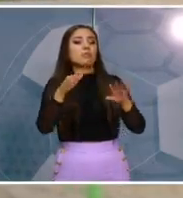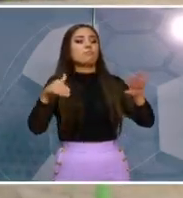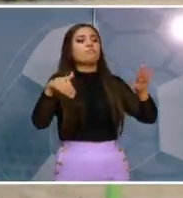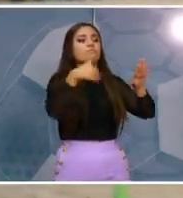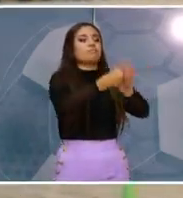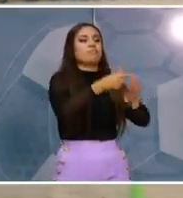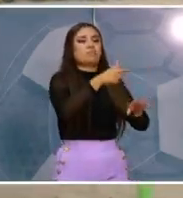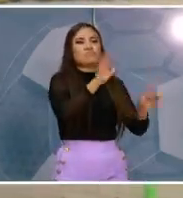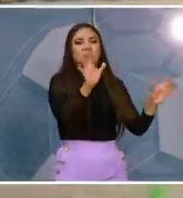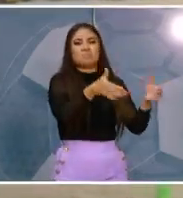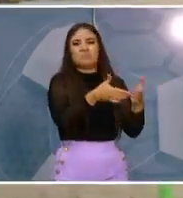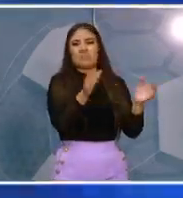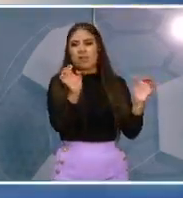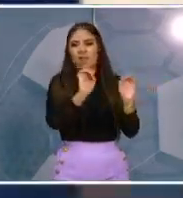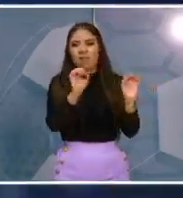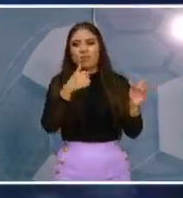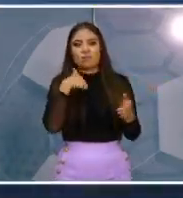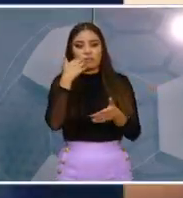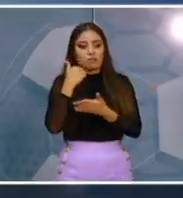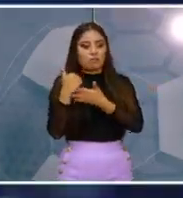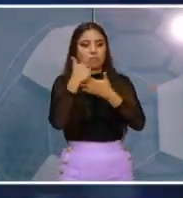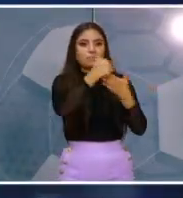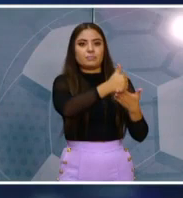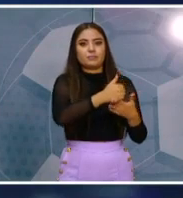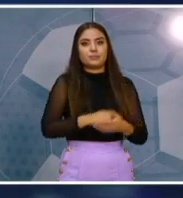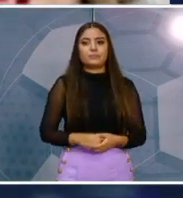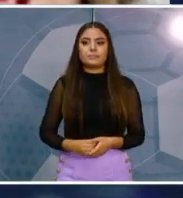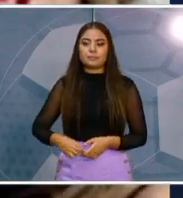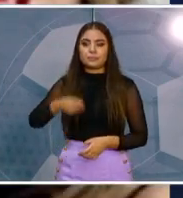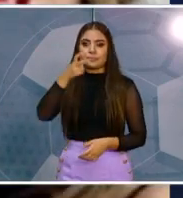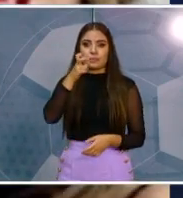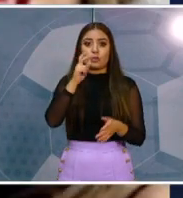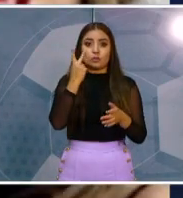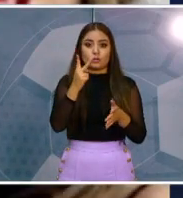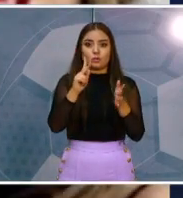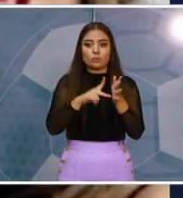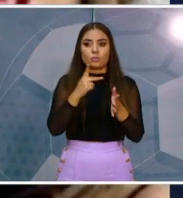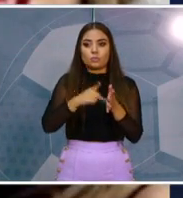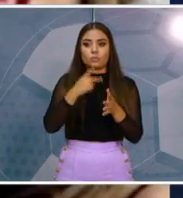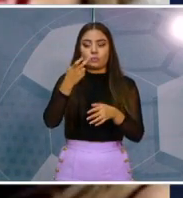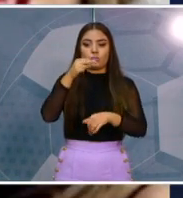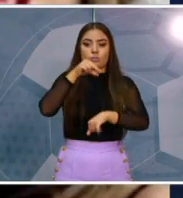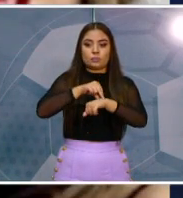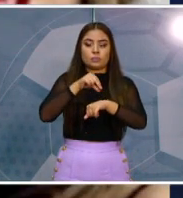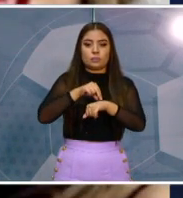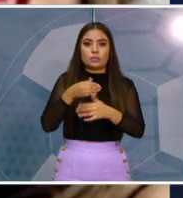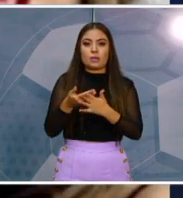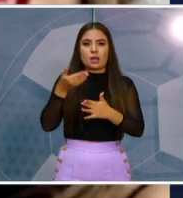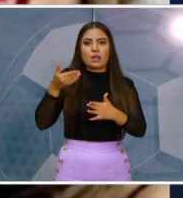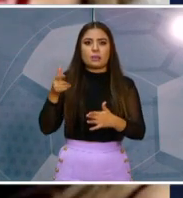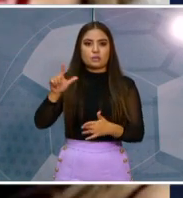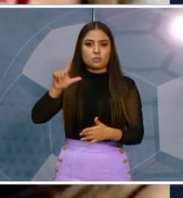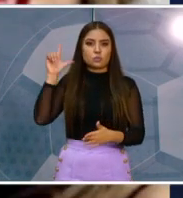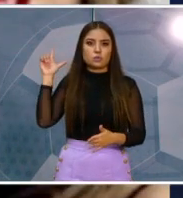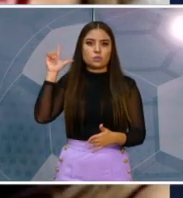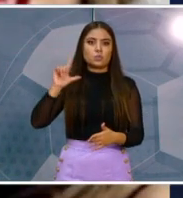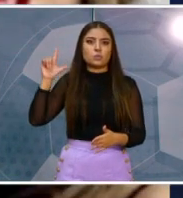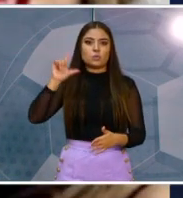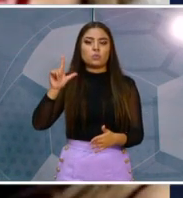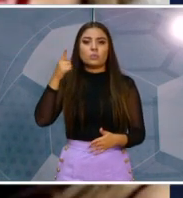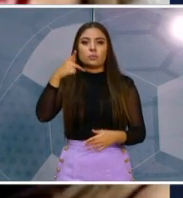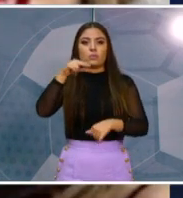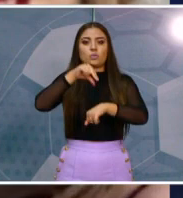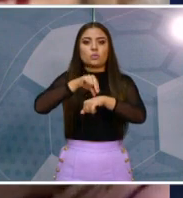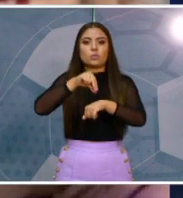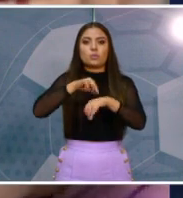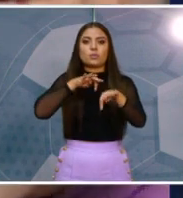a ayudarles. El homicidio de Eric es el segundo atentado contra un médico en la semana. Apenas el lunes, una doctora que trabajaba en el programa IMSS